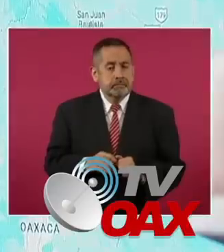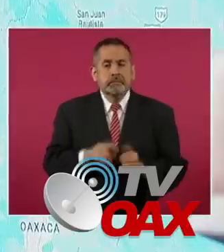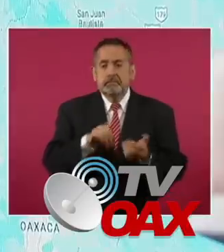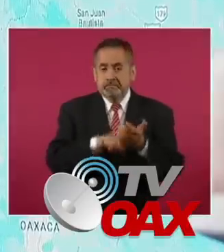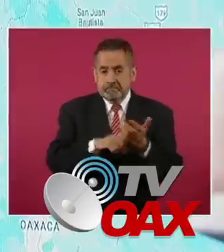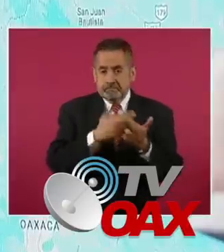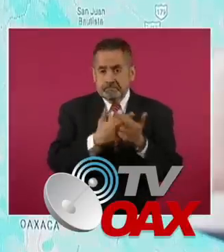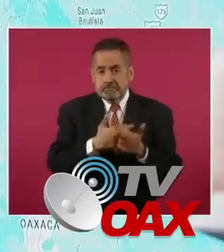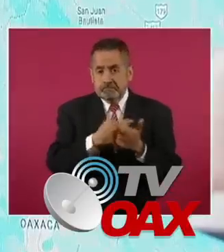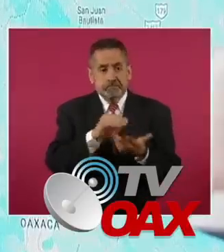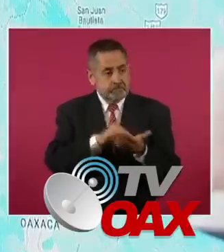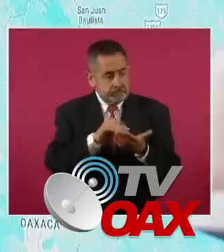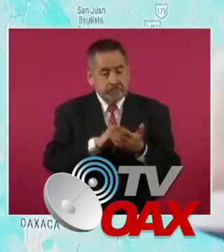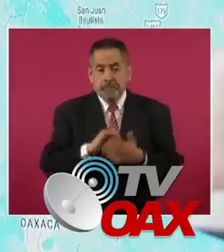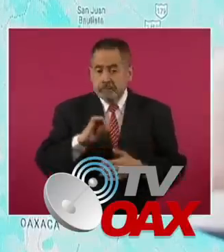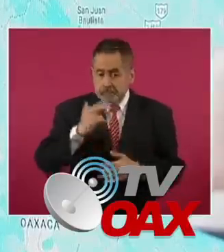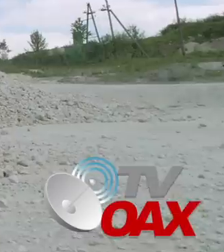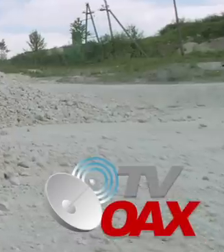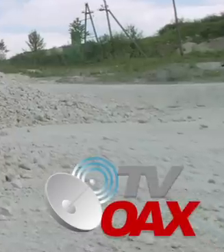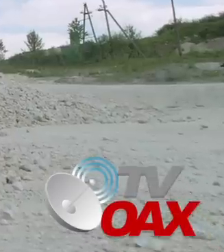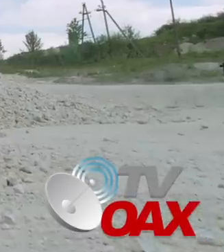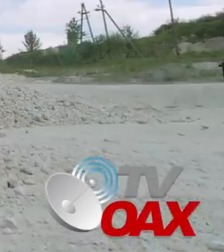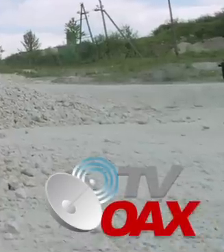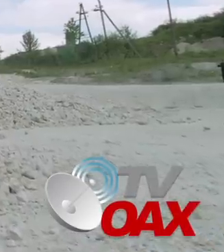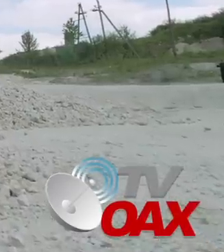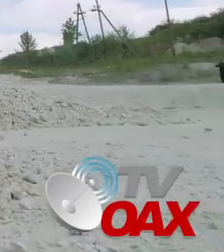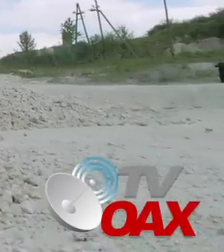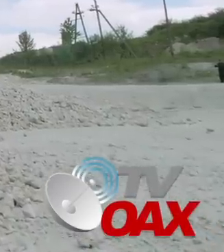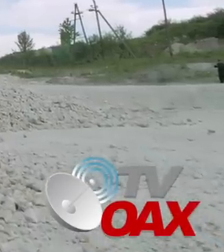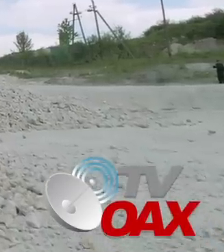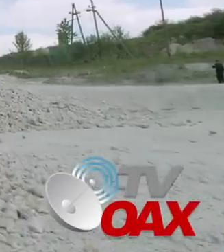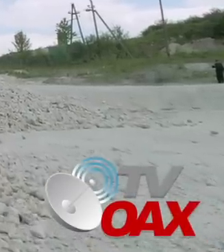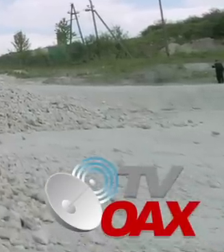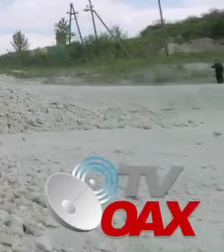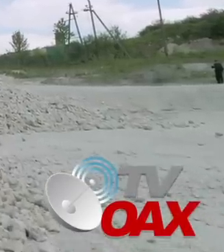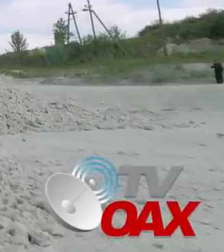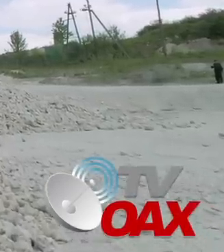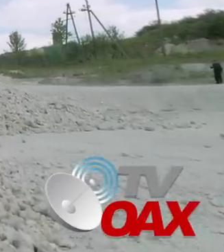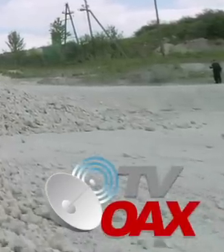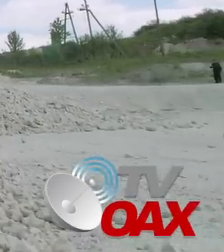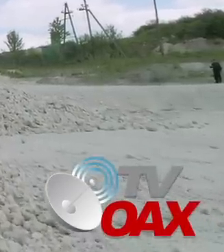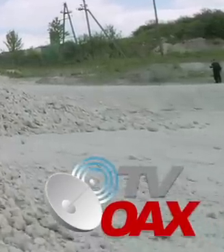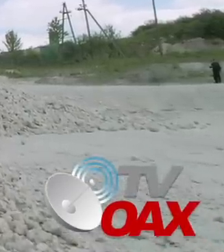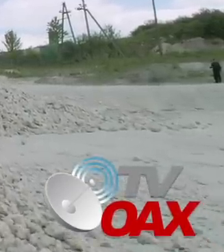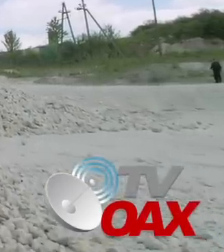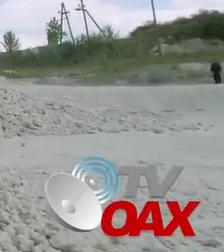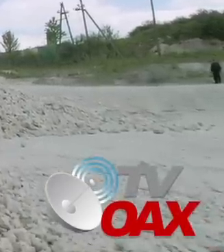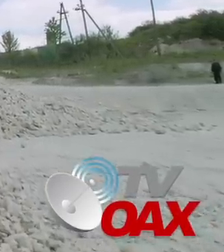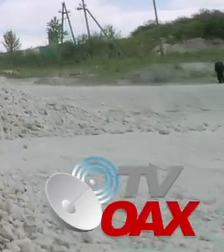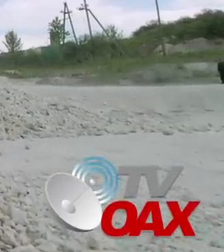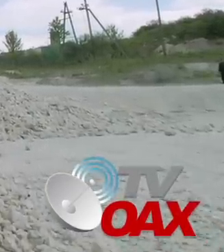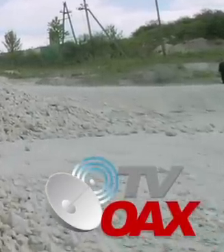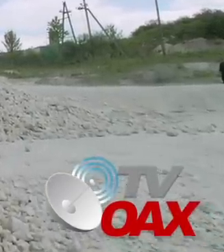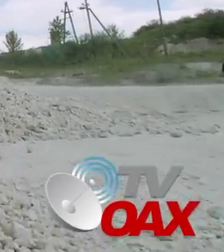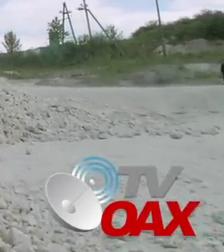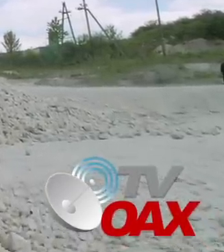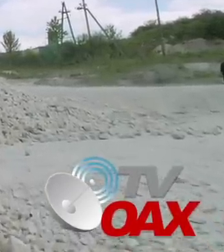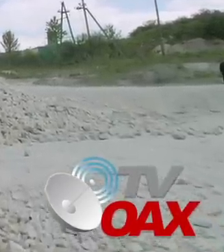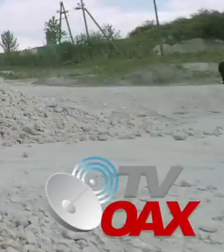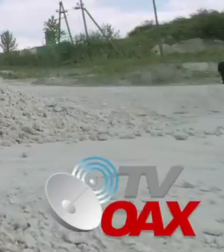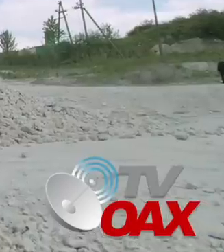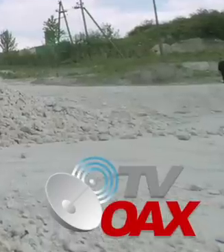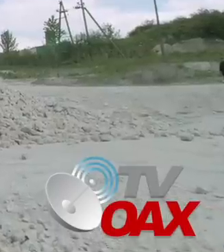material que sí sirve, balazo, en Texcoco. Entonces